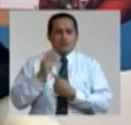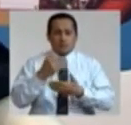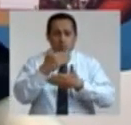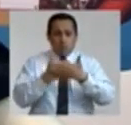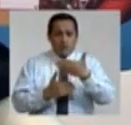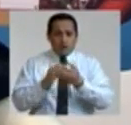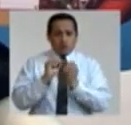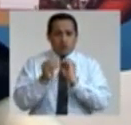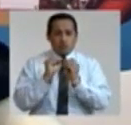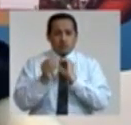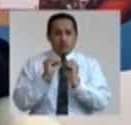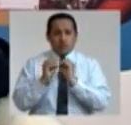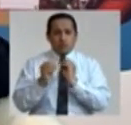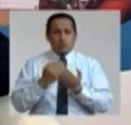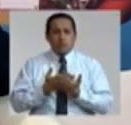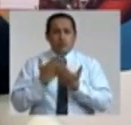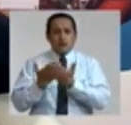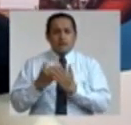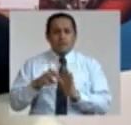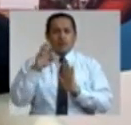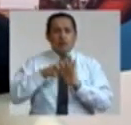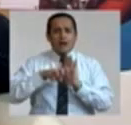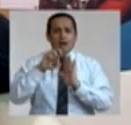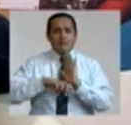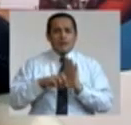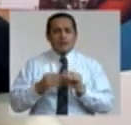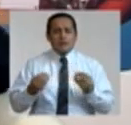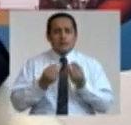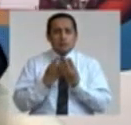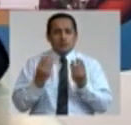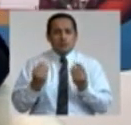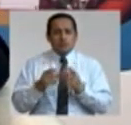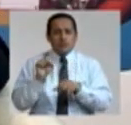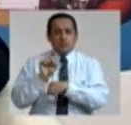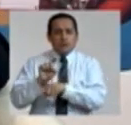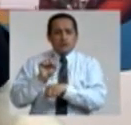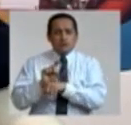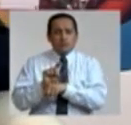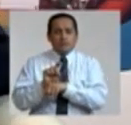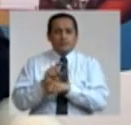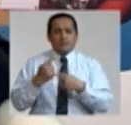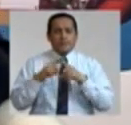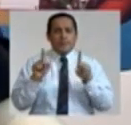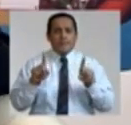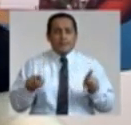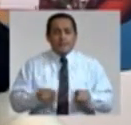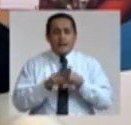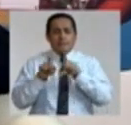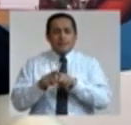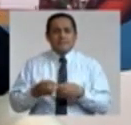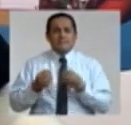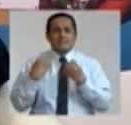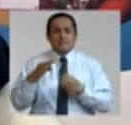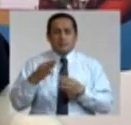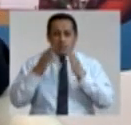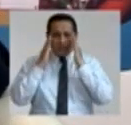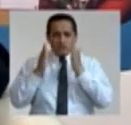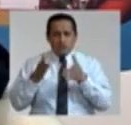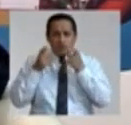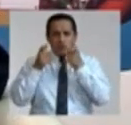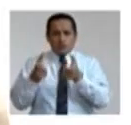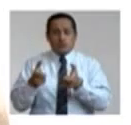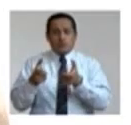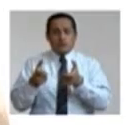establece una fórmula de establecer programas de contenido educativo pero siempre con el